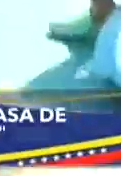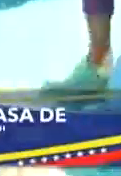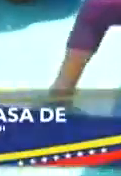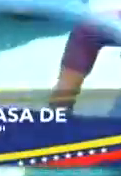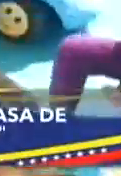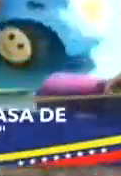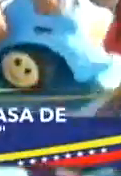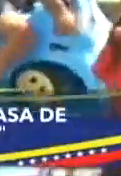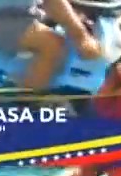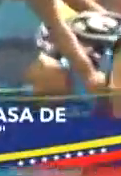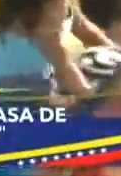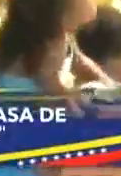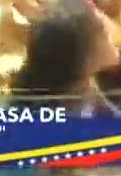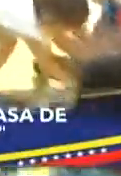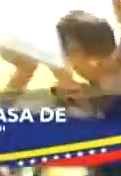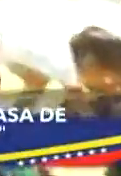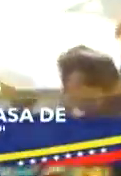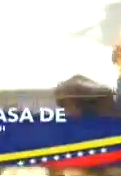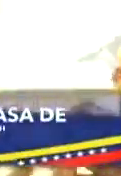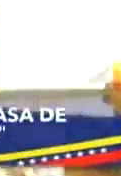Ciudad Caribbean y que ya tenemos